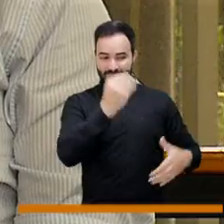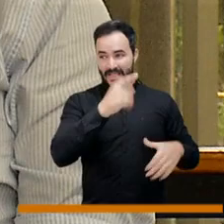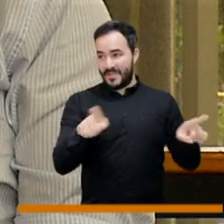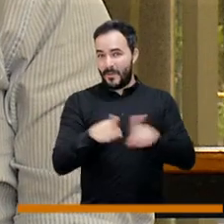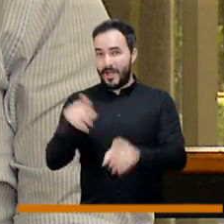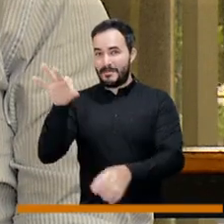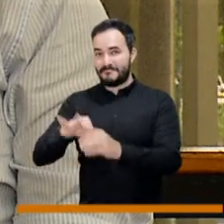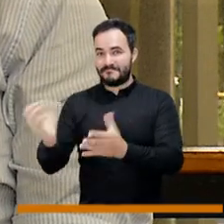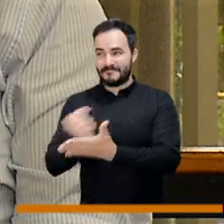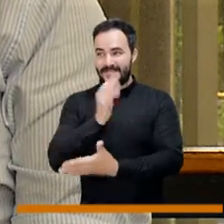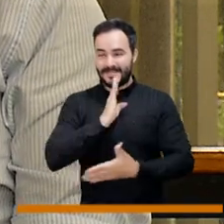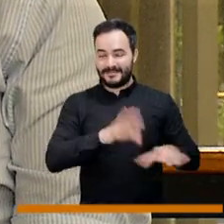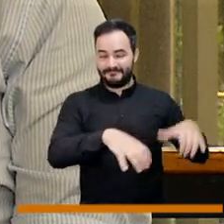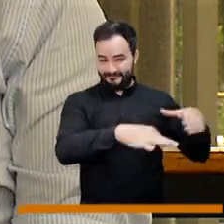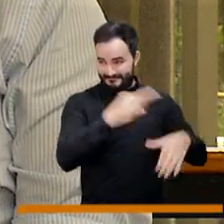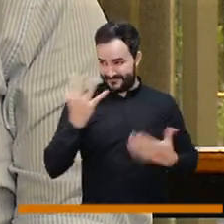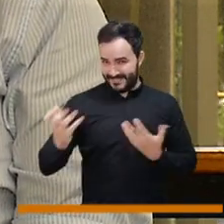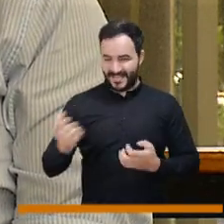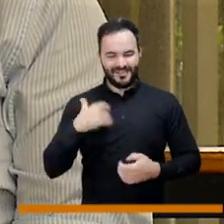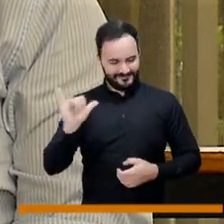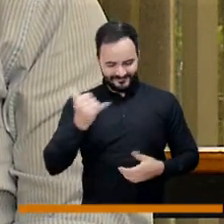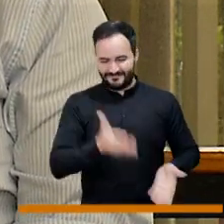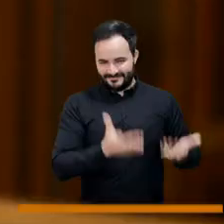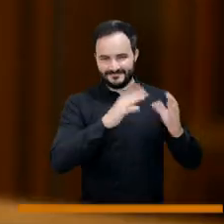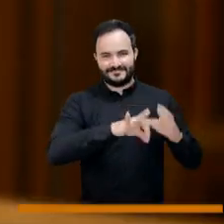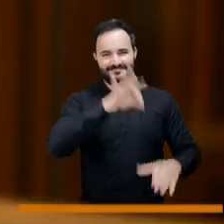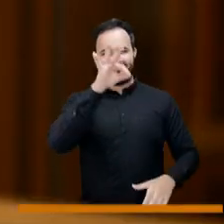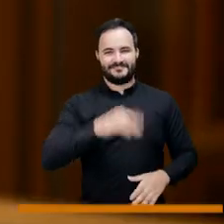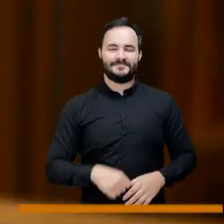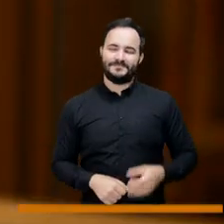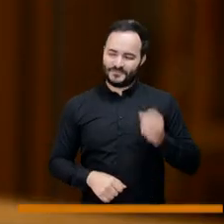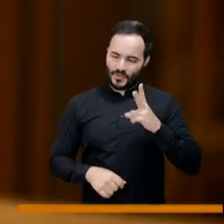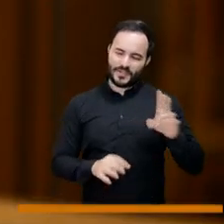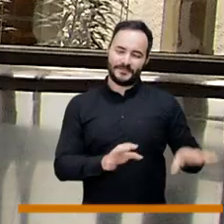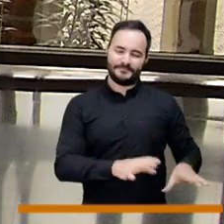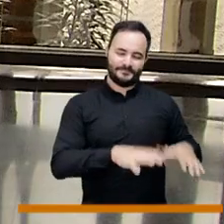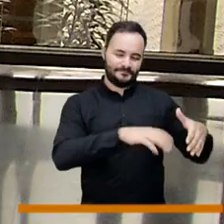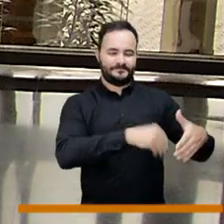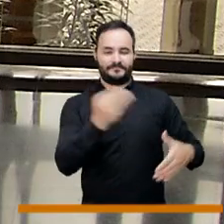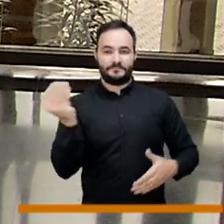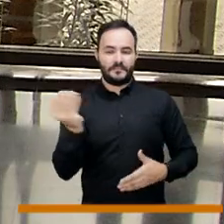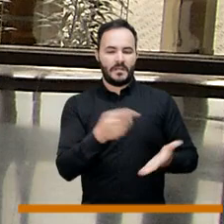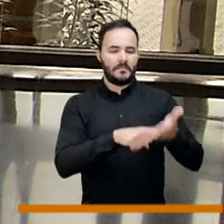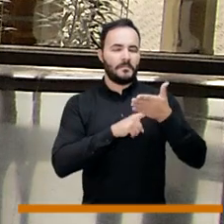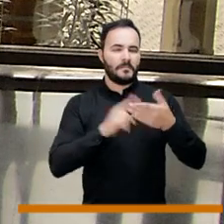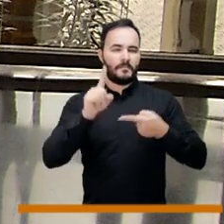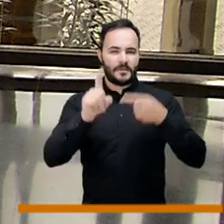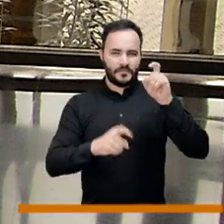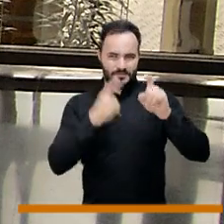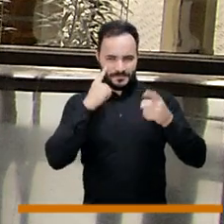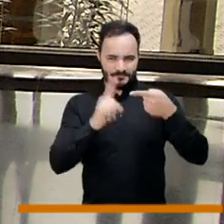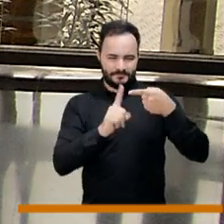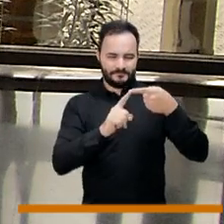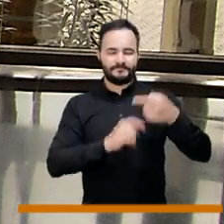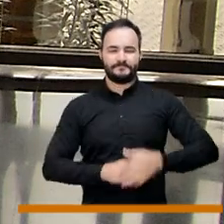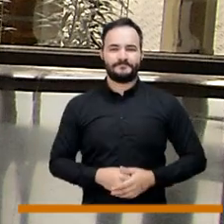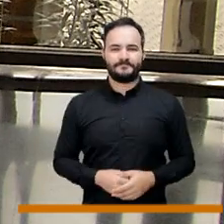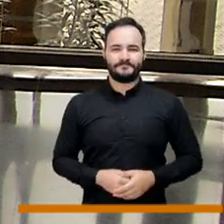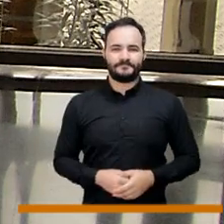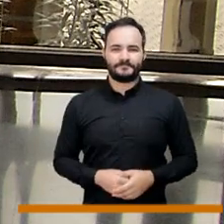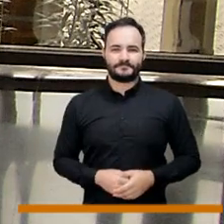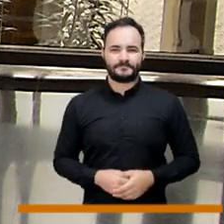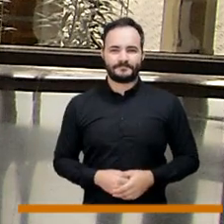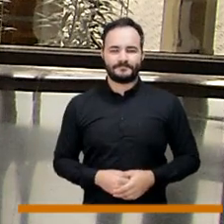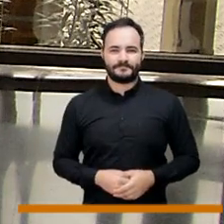urna. Abramos la caja de Pandora a ver qué apareció ahí. ¡Listo! Bueno, vámonos con la primera pregunta. A